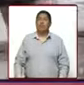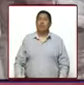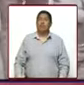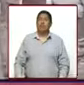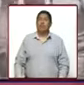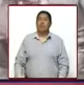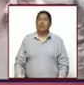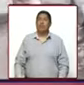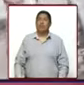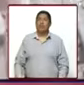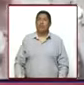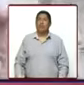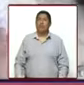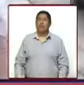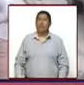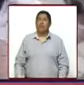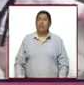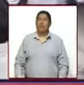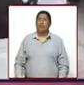Agárrate de aquí, sube.